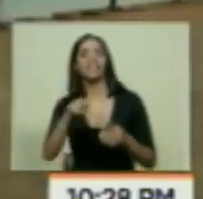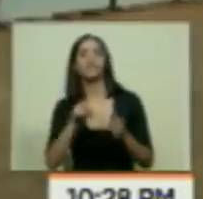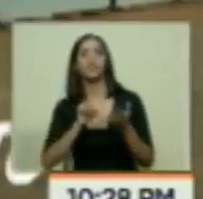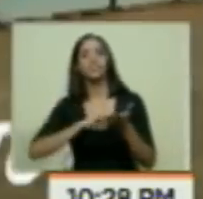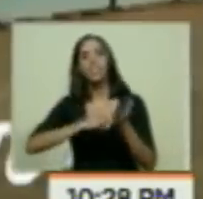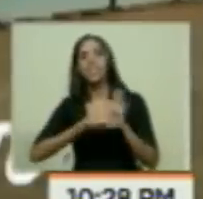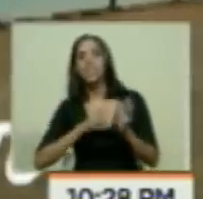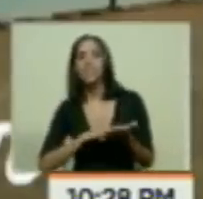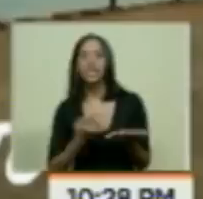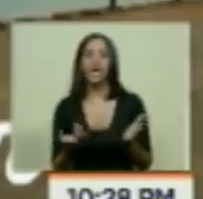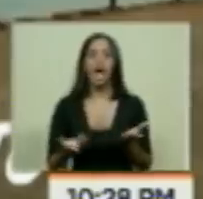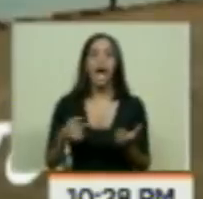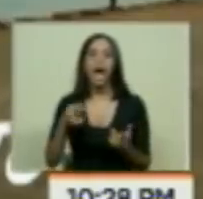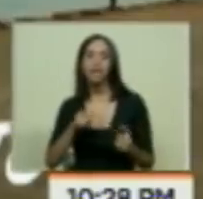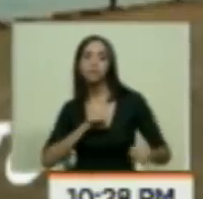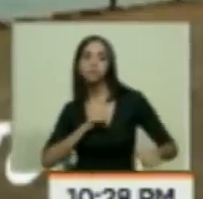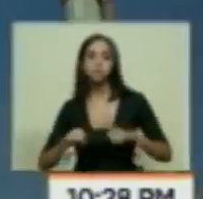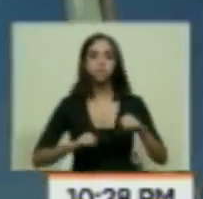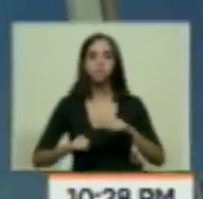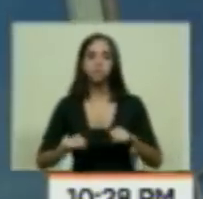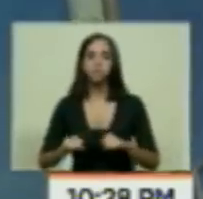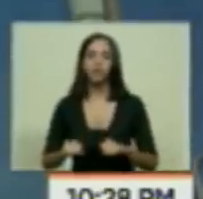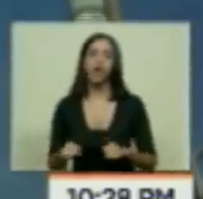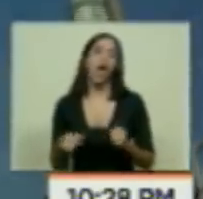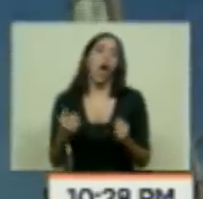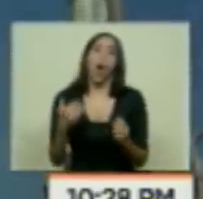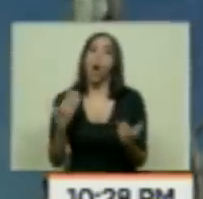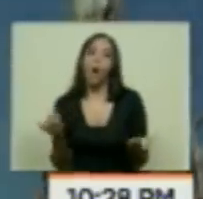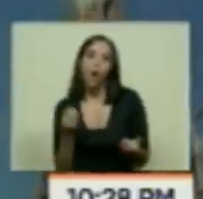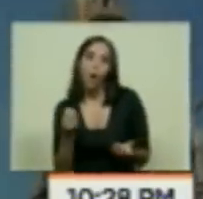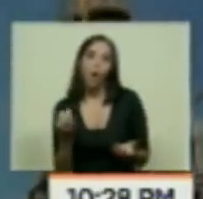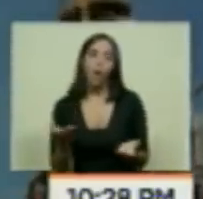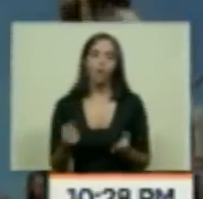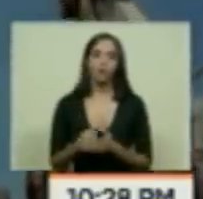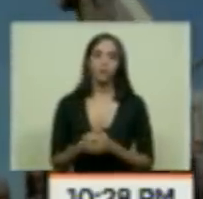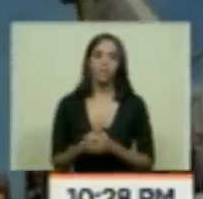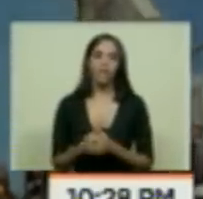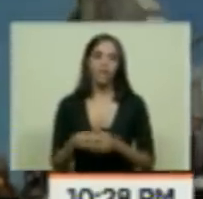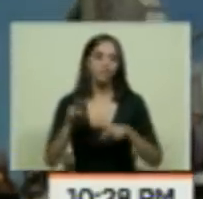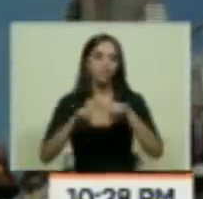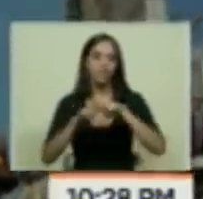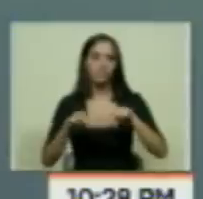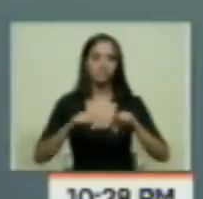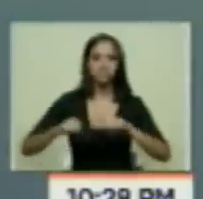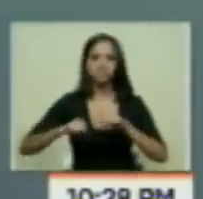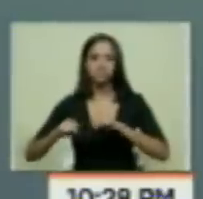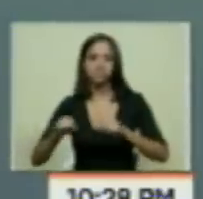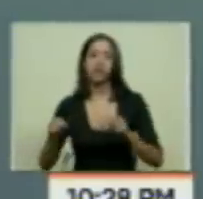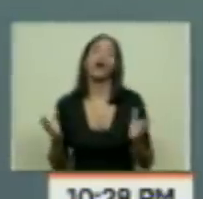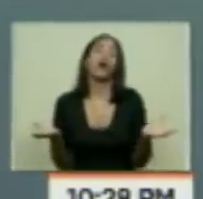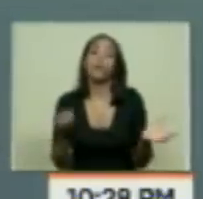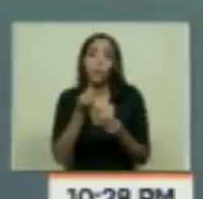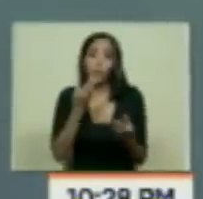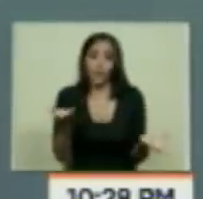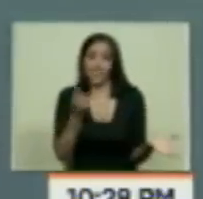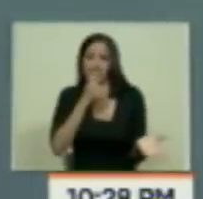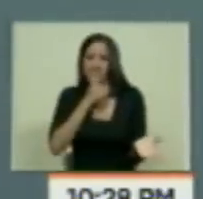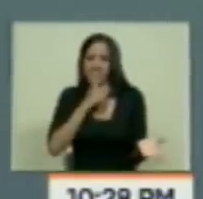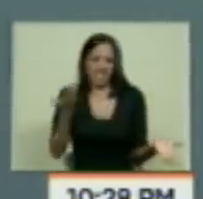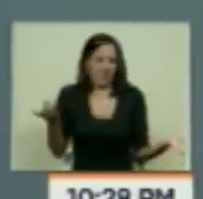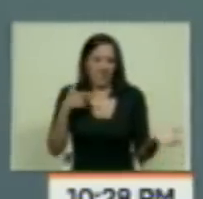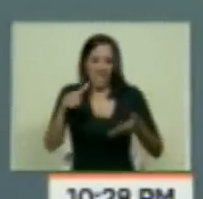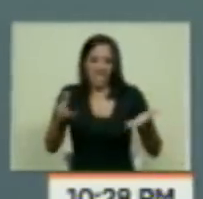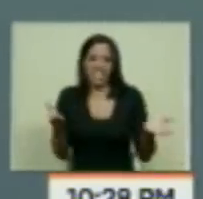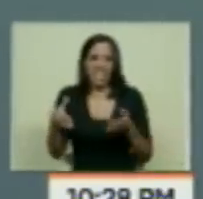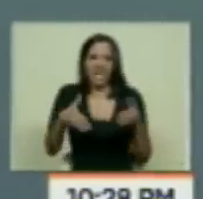algún estremecimiento o algunos estremecimientos estructurales. Bueno, ¿y quién dijo que este camino